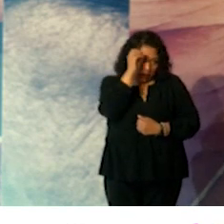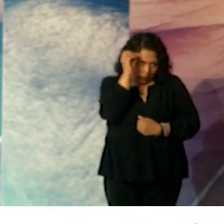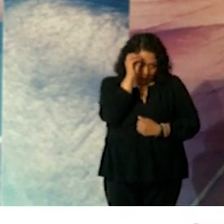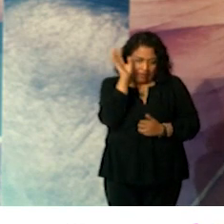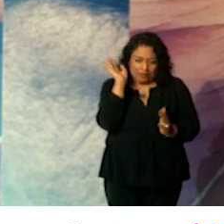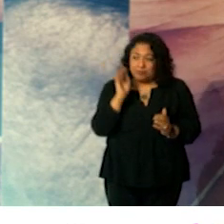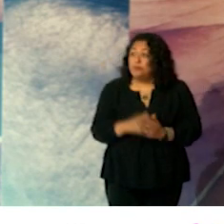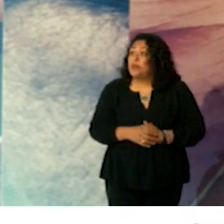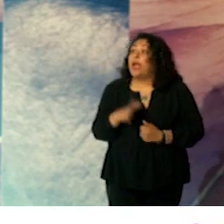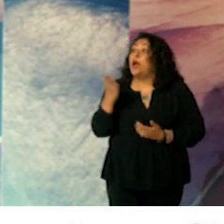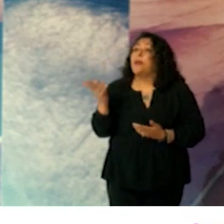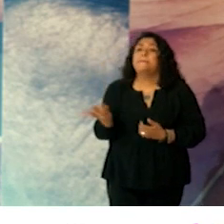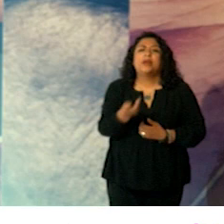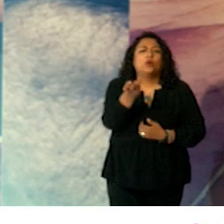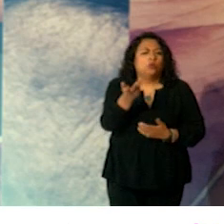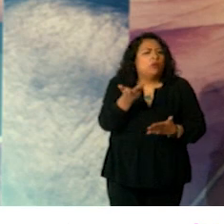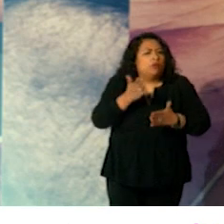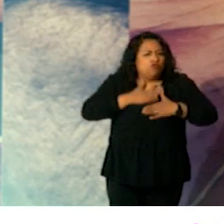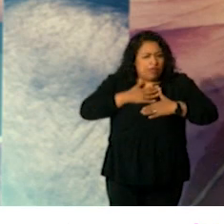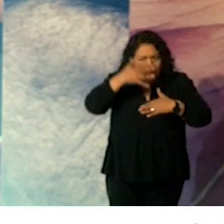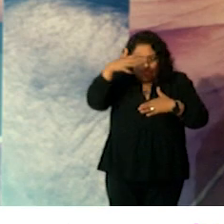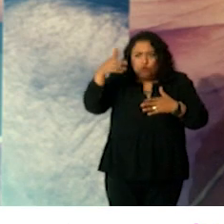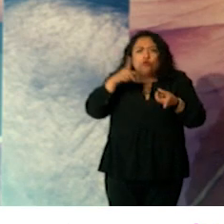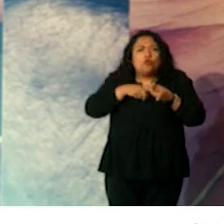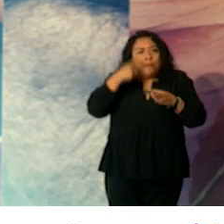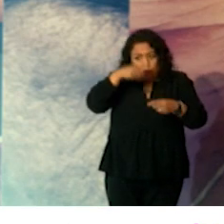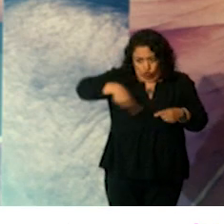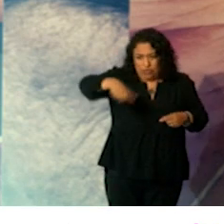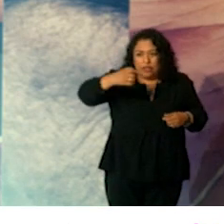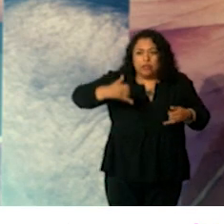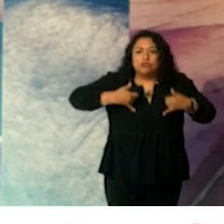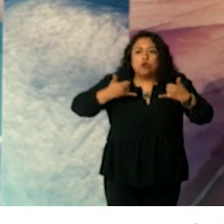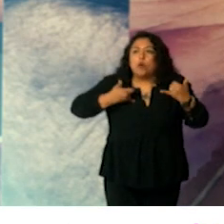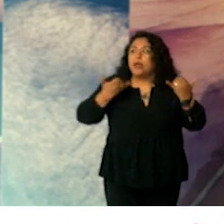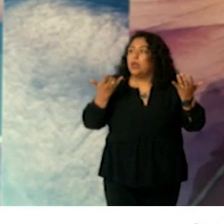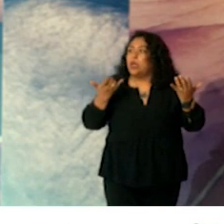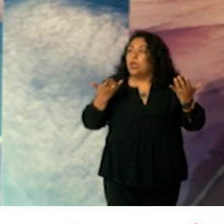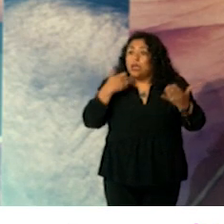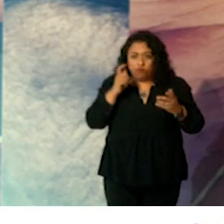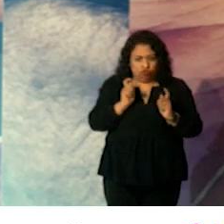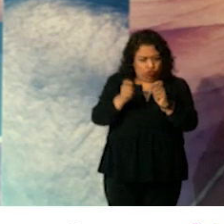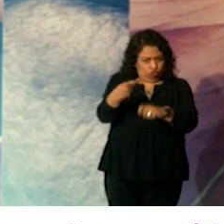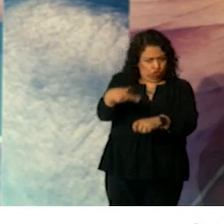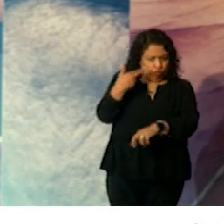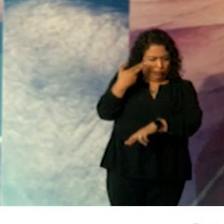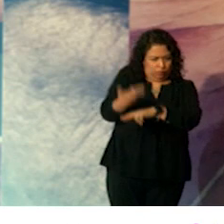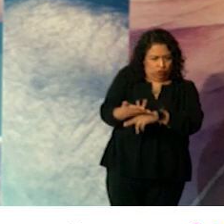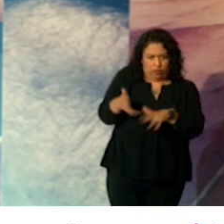una pregunta. Bueno, la pregunta es ¿dónde estamos nosotros para ustedes los jóvenes? No queremos dejarlos también con la